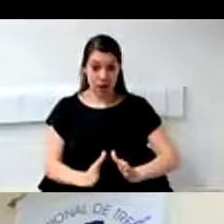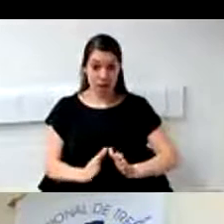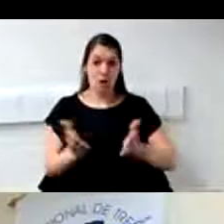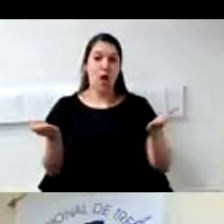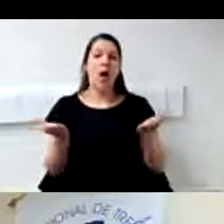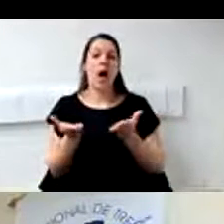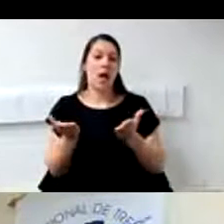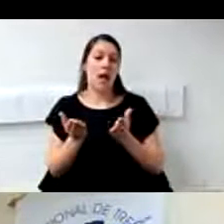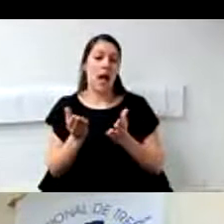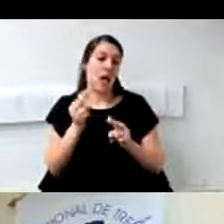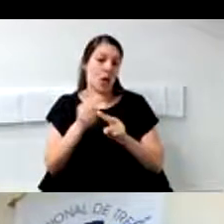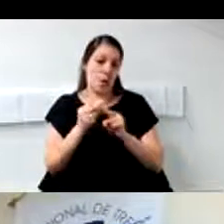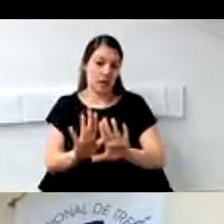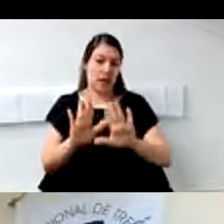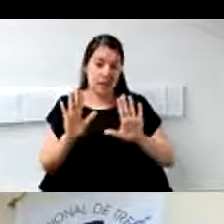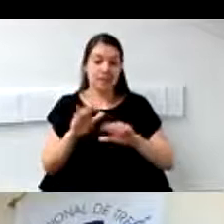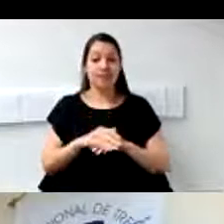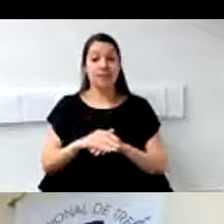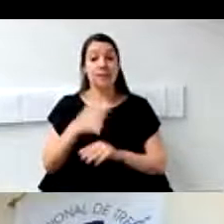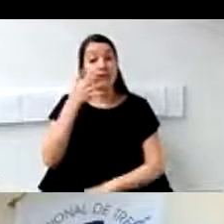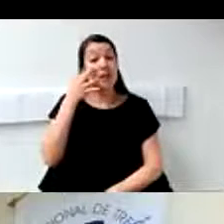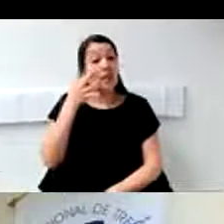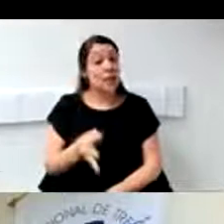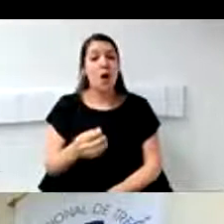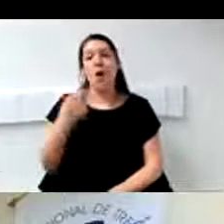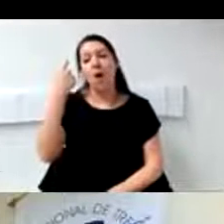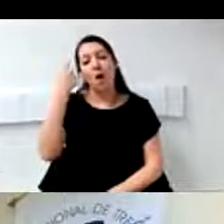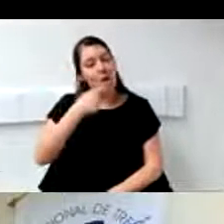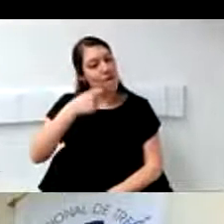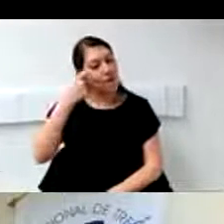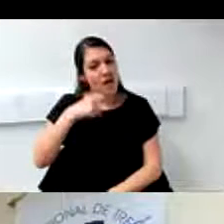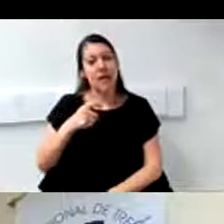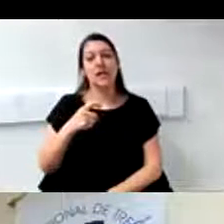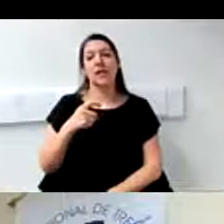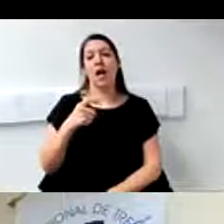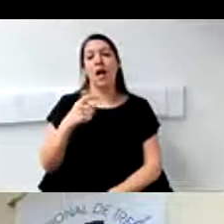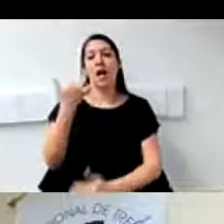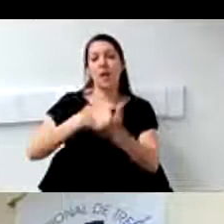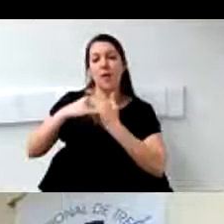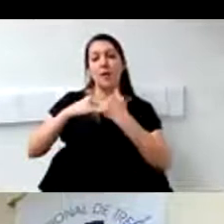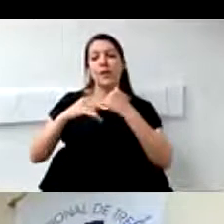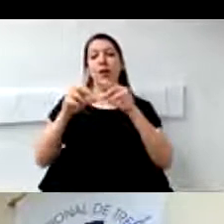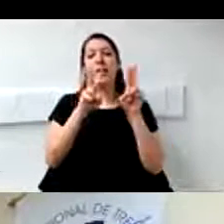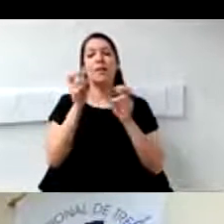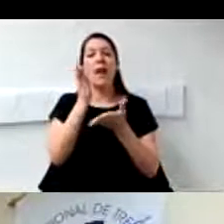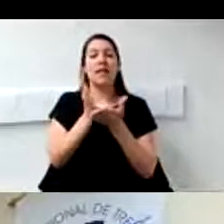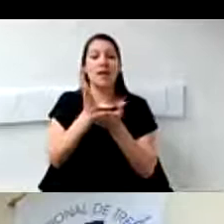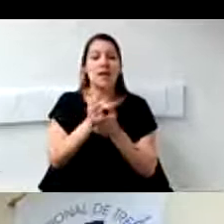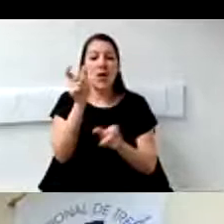así, y creo que es un gran debe que tenemos, ¿no? El tema de los derechos de las personas con